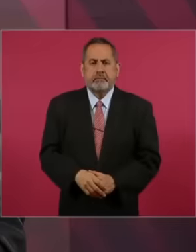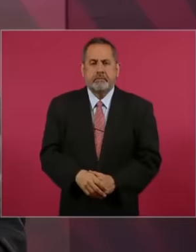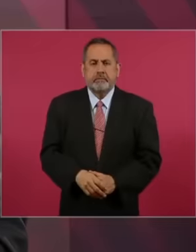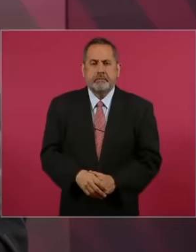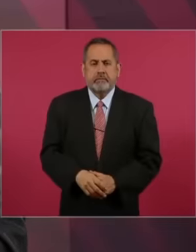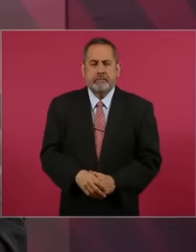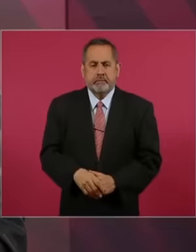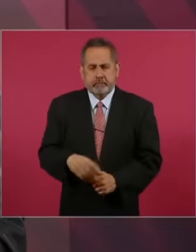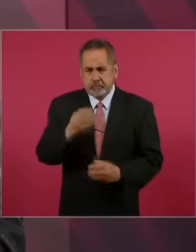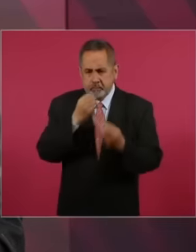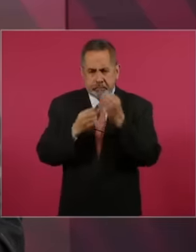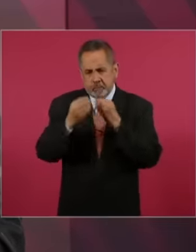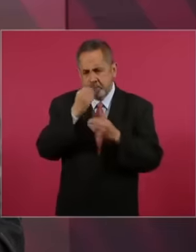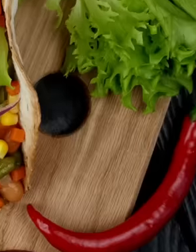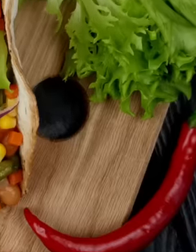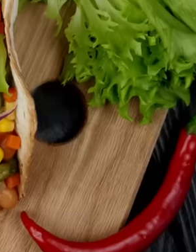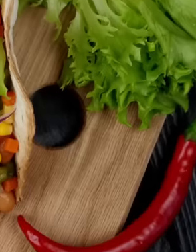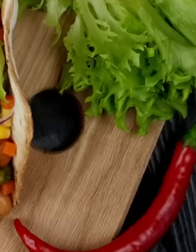comida